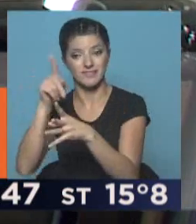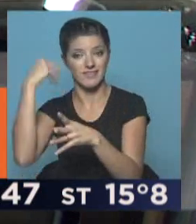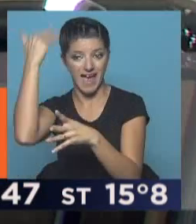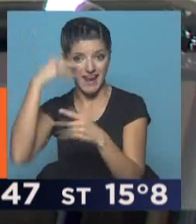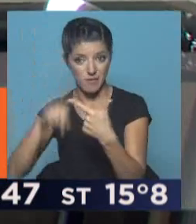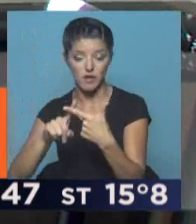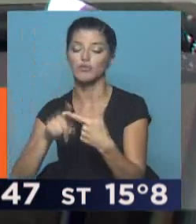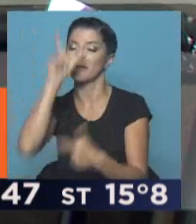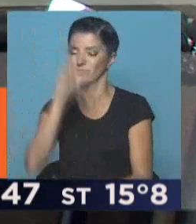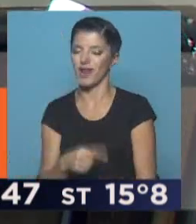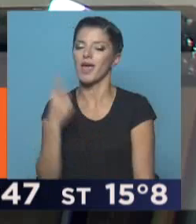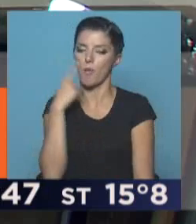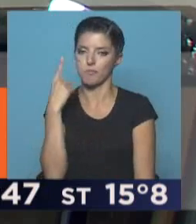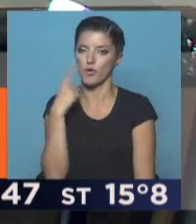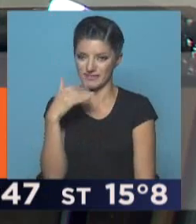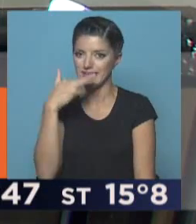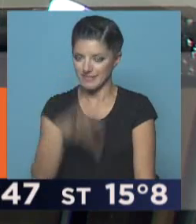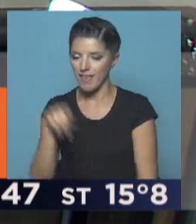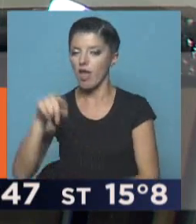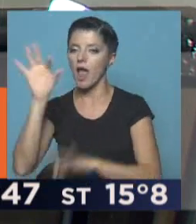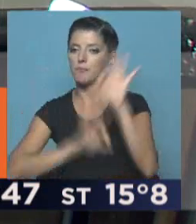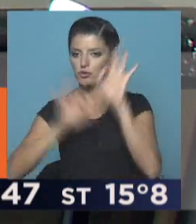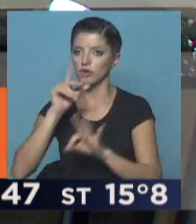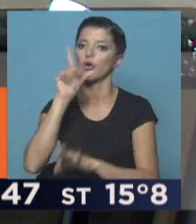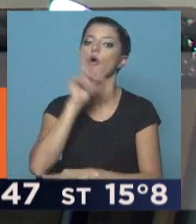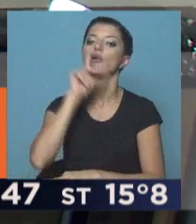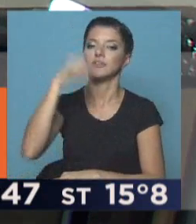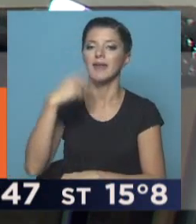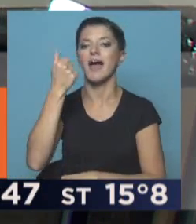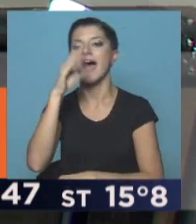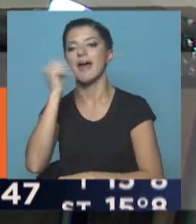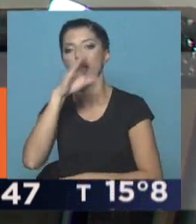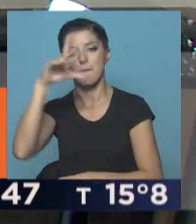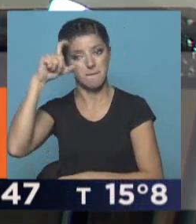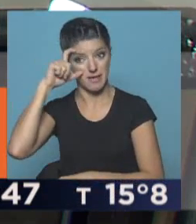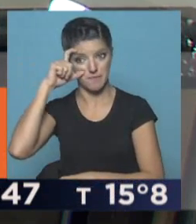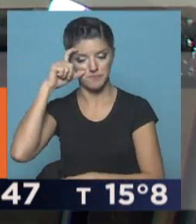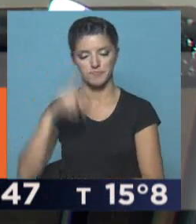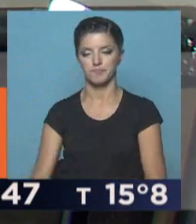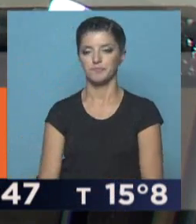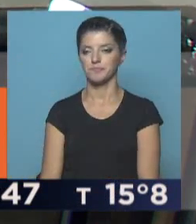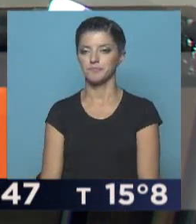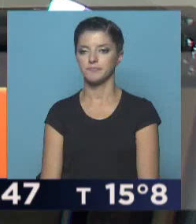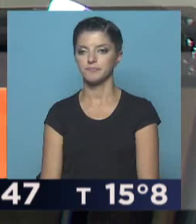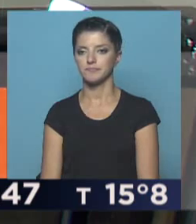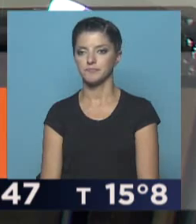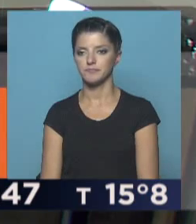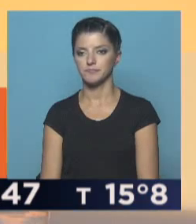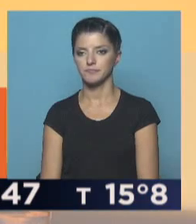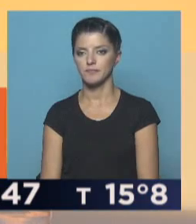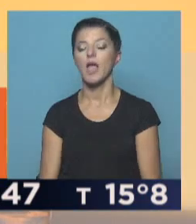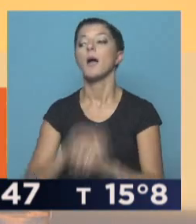decir, es un entendido justamente en este proyecto de OTAN árabe. Uh-huh. De todas maneras, por debajo también hay